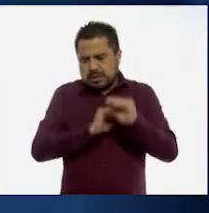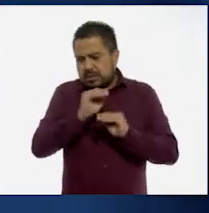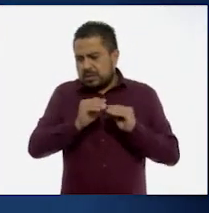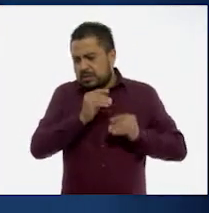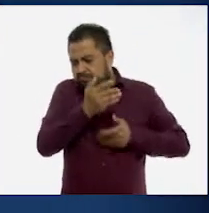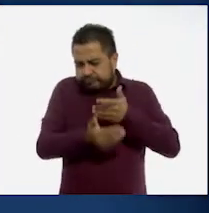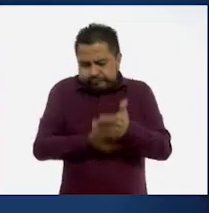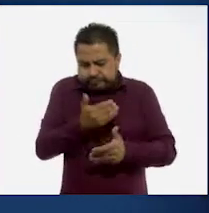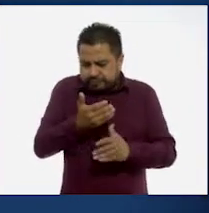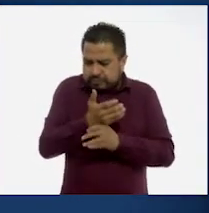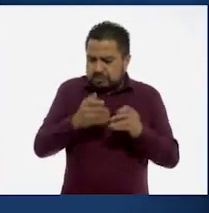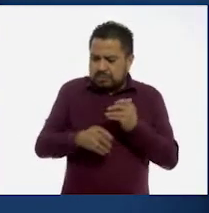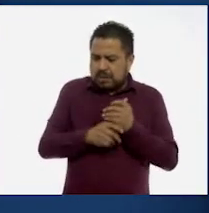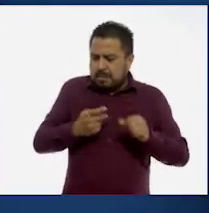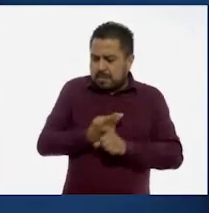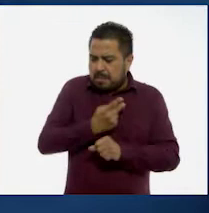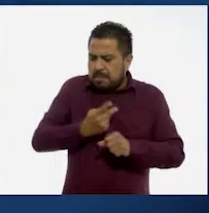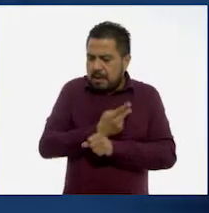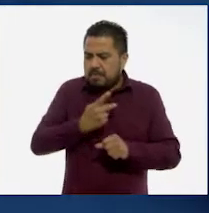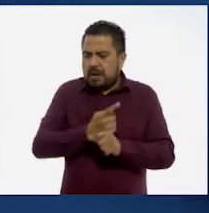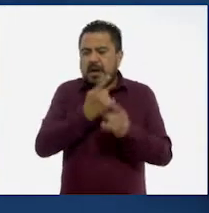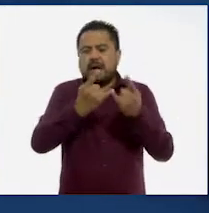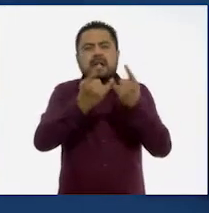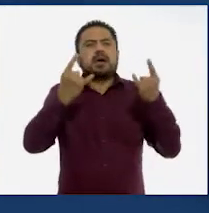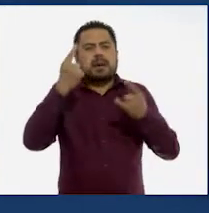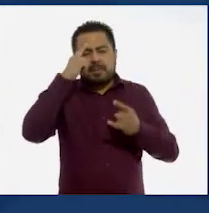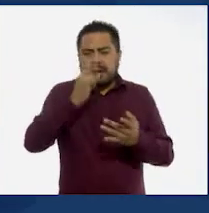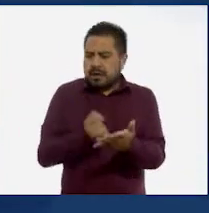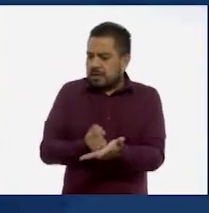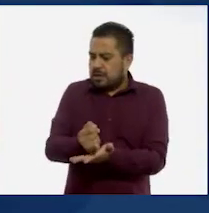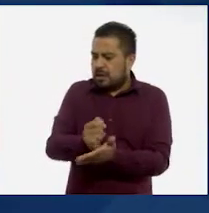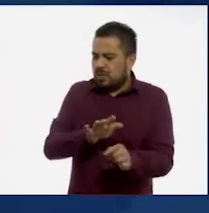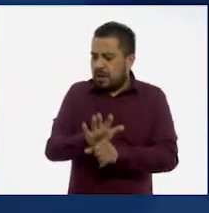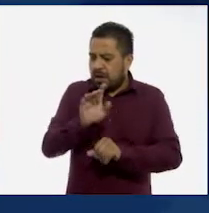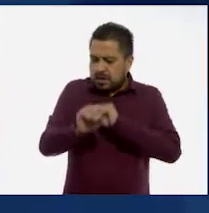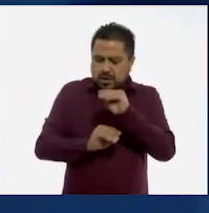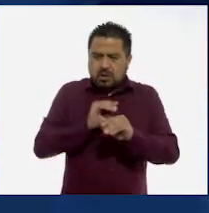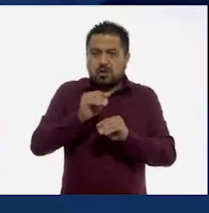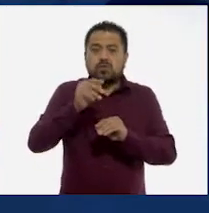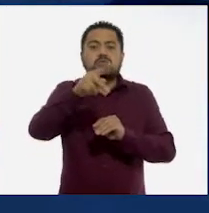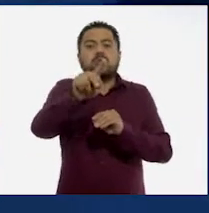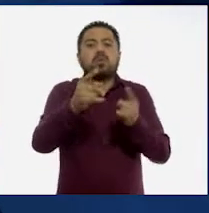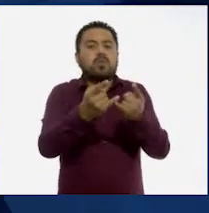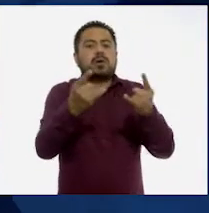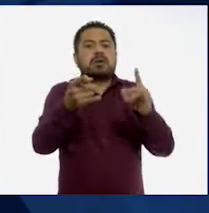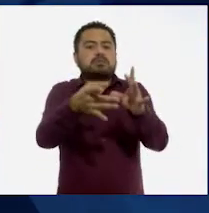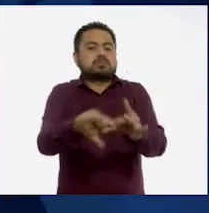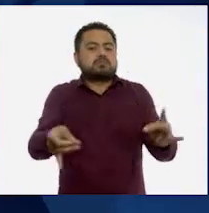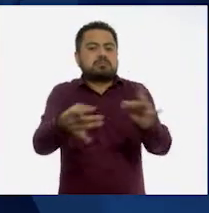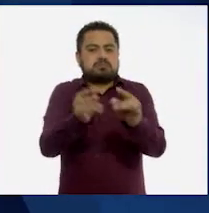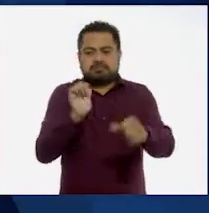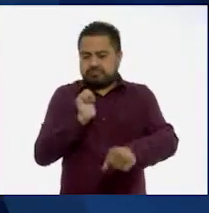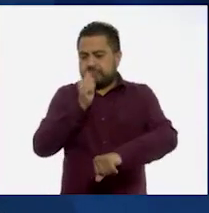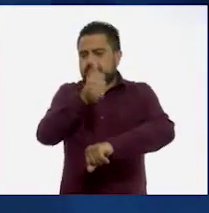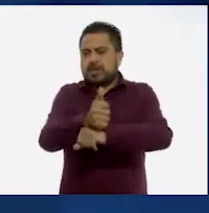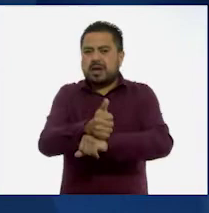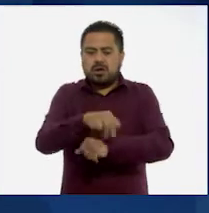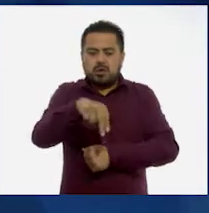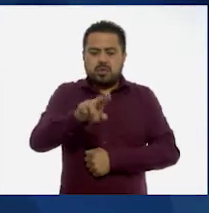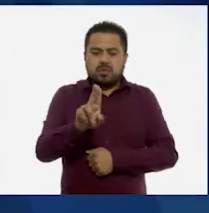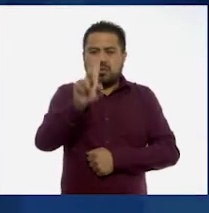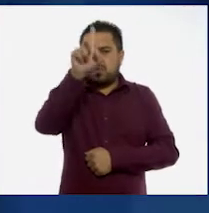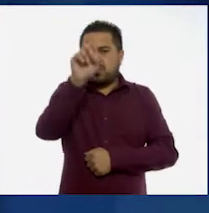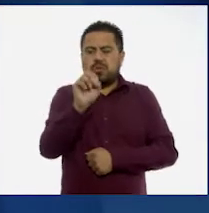los acontecimientos que sucederán en la historia para determinar la estructura de tu cuento. Señala el planteamiento, el nudo y